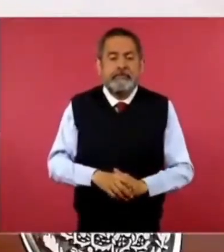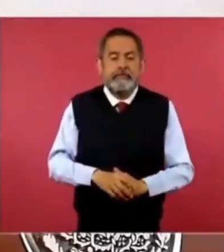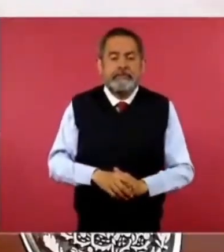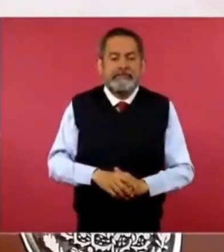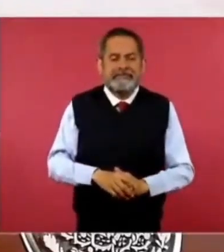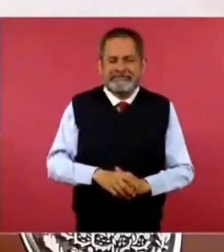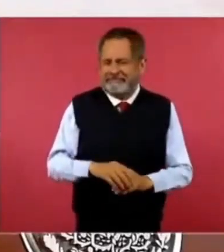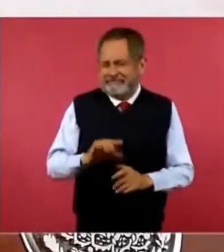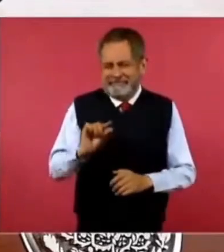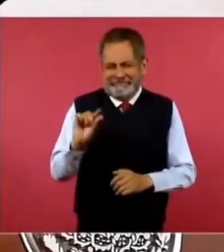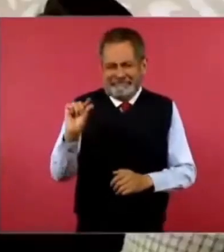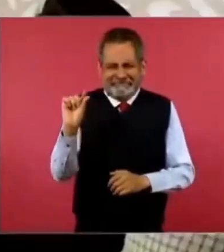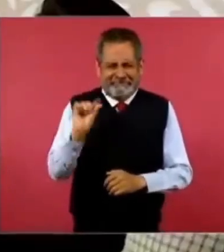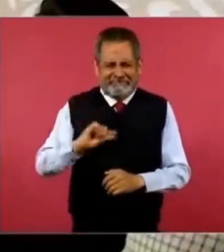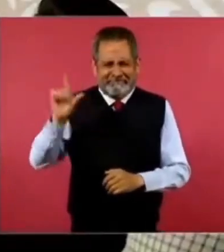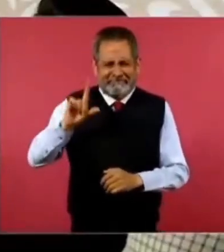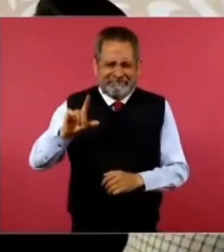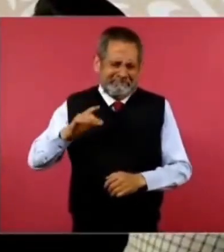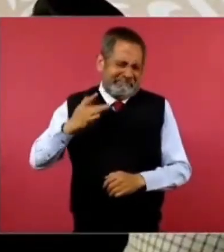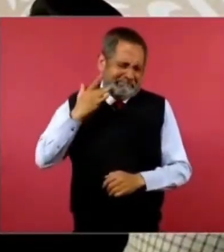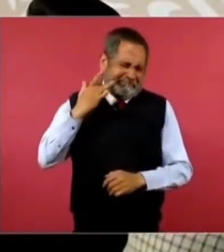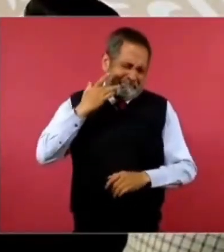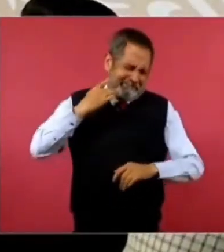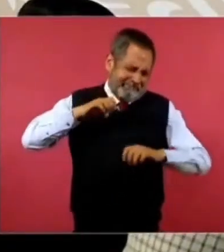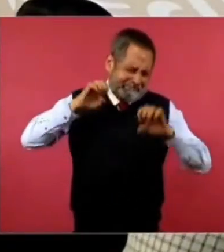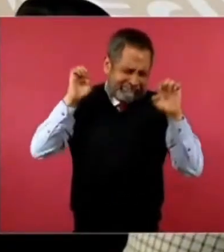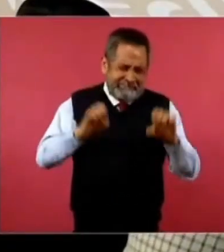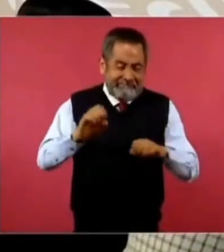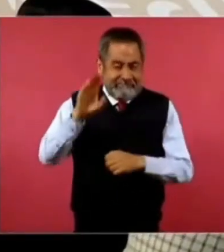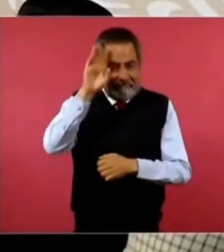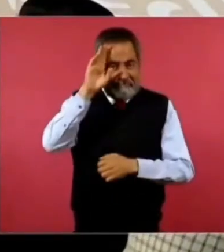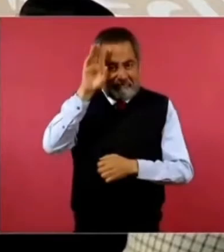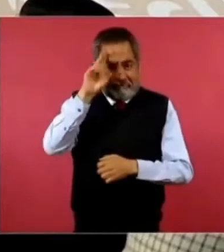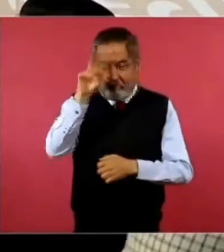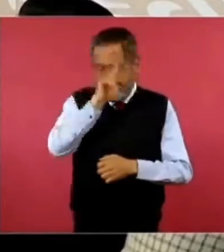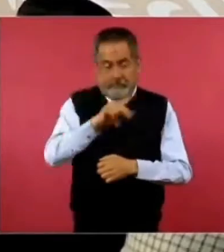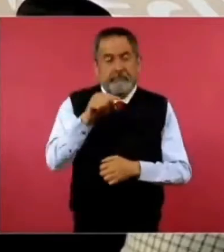de lo más elegantes.